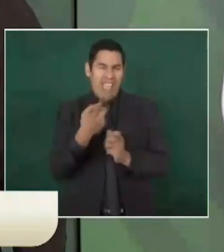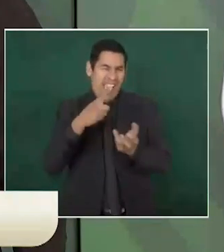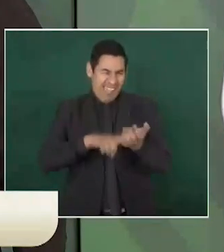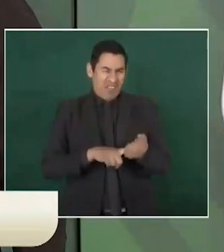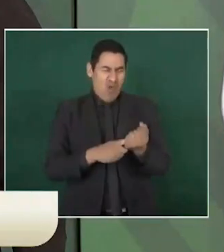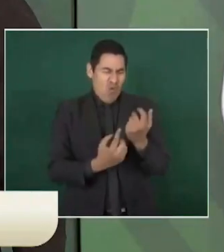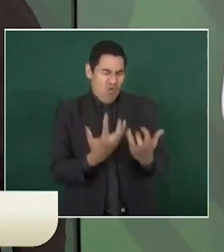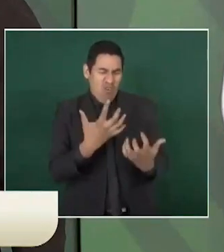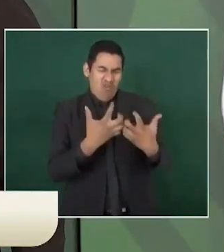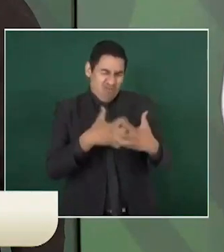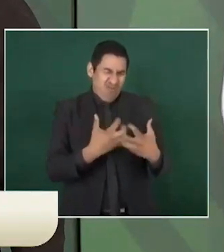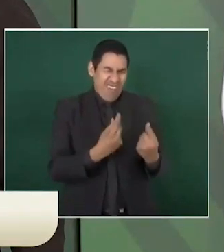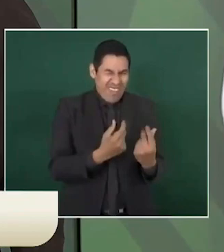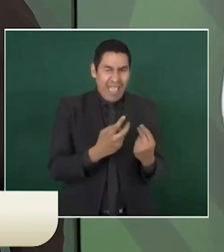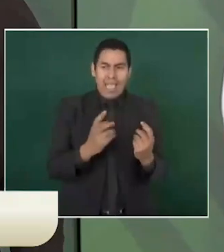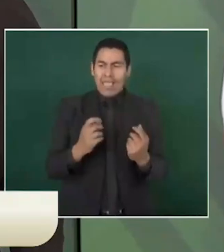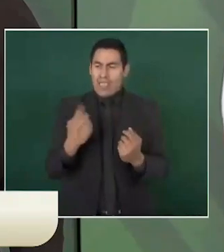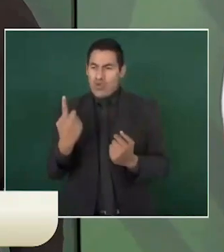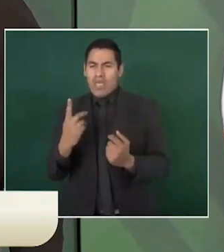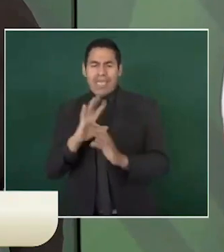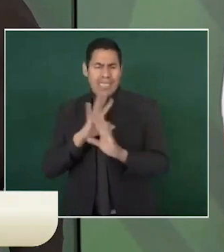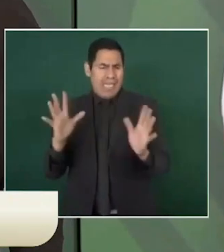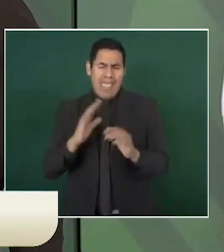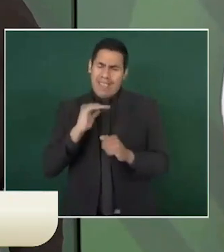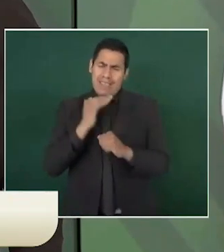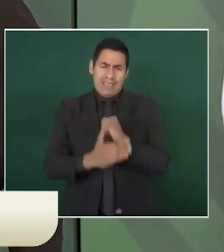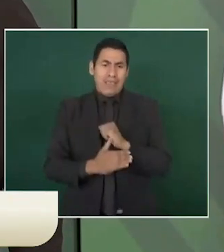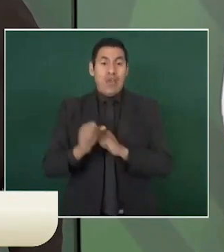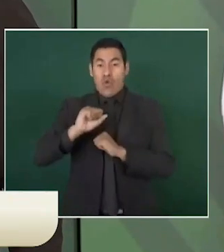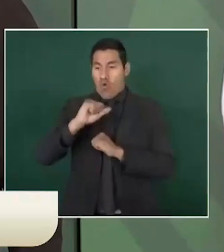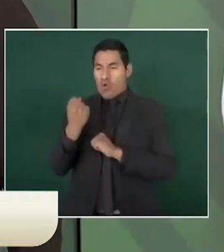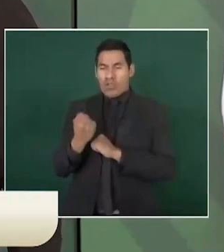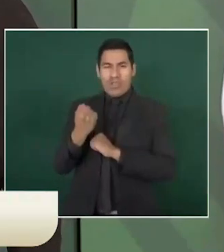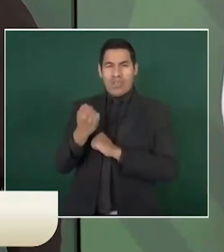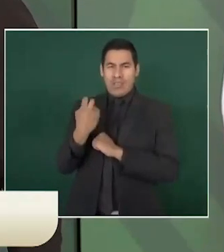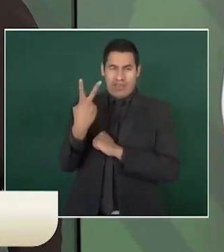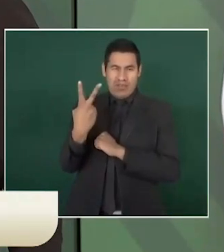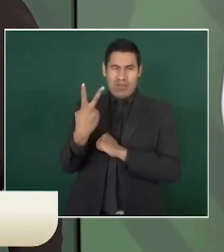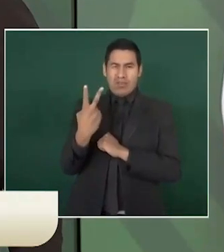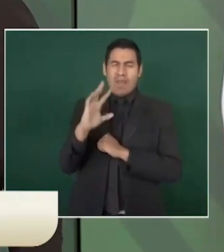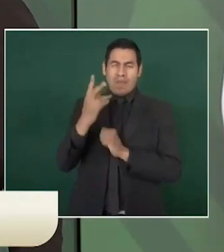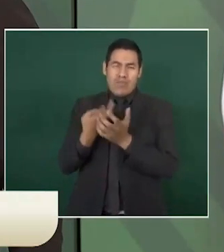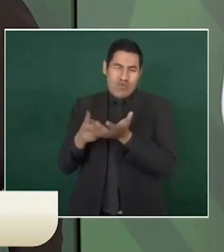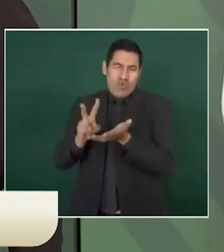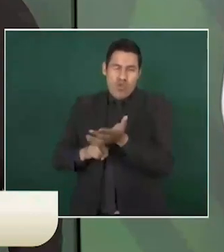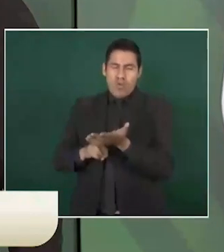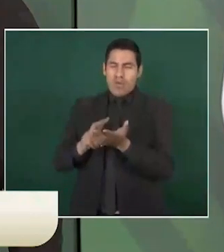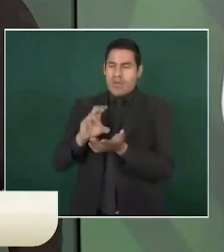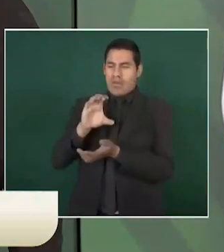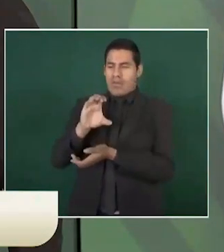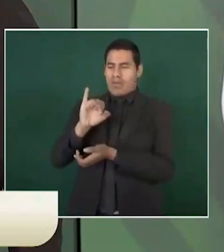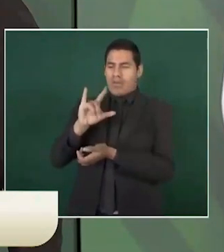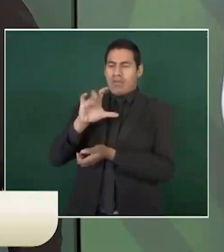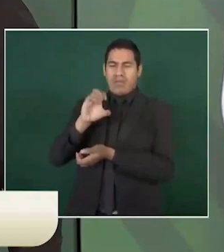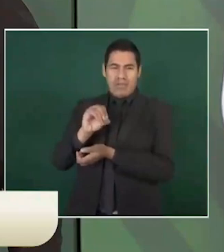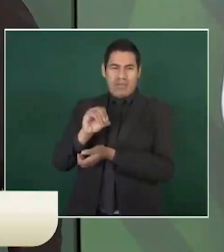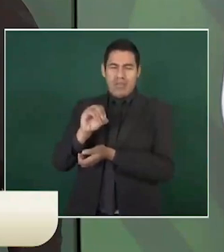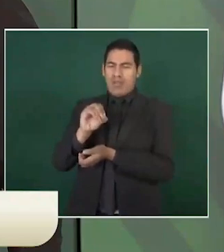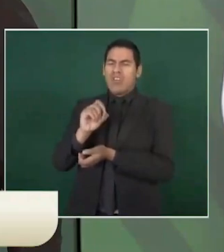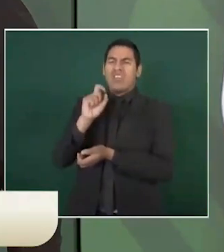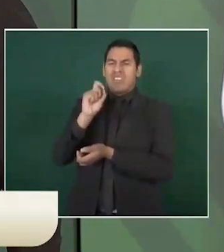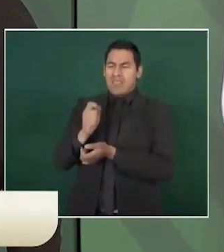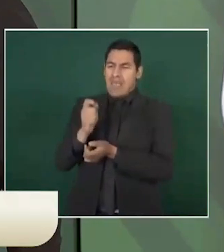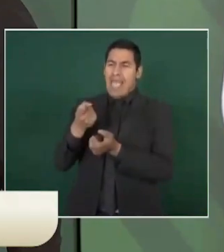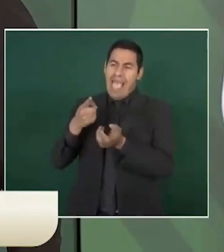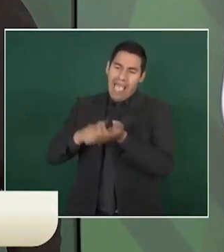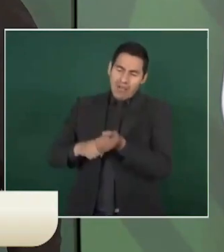y aeroderivadas. Las 2 de ciclo combinado, que se llaman así porque generan con